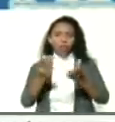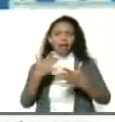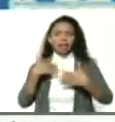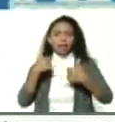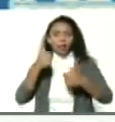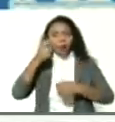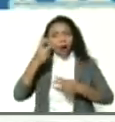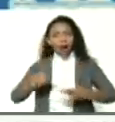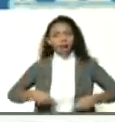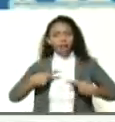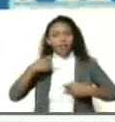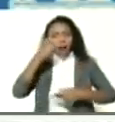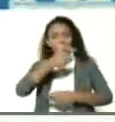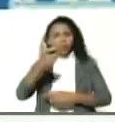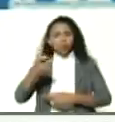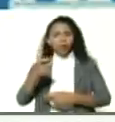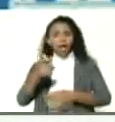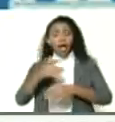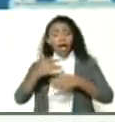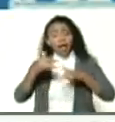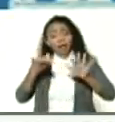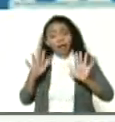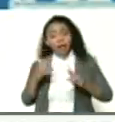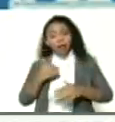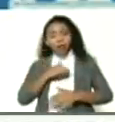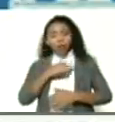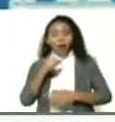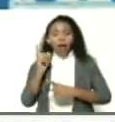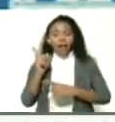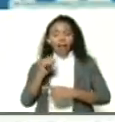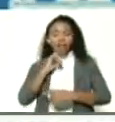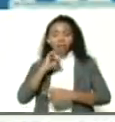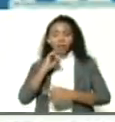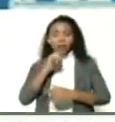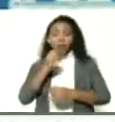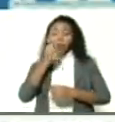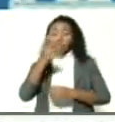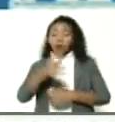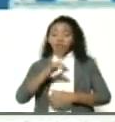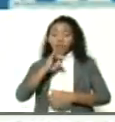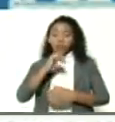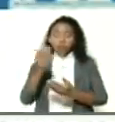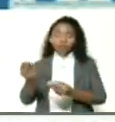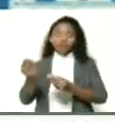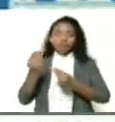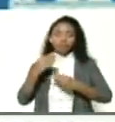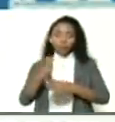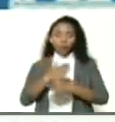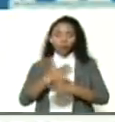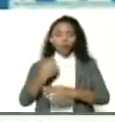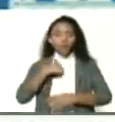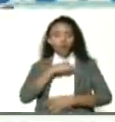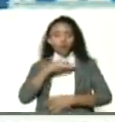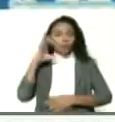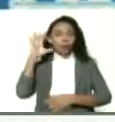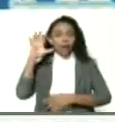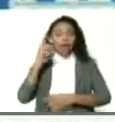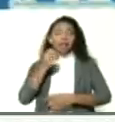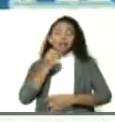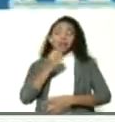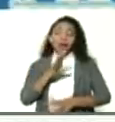y la vida de los venezolanos. Así que era una buena noticia que el presidente quería compartir con nuestro país y,